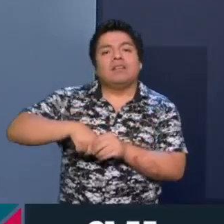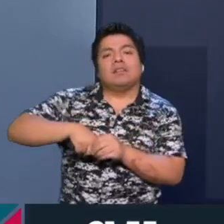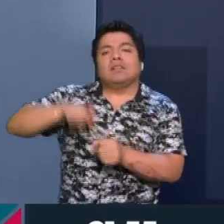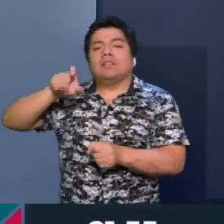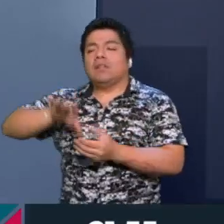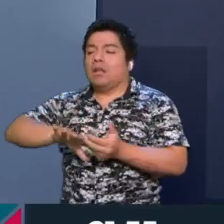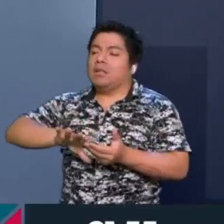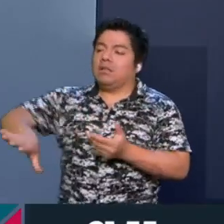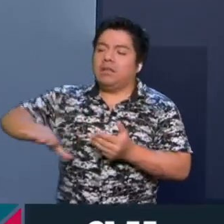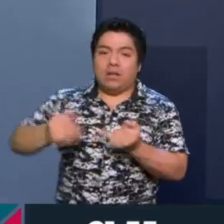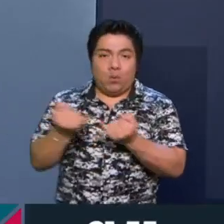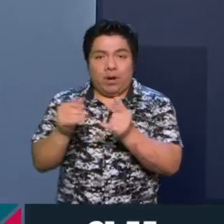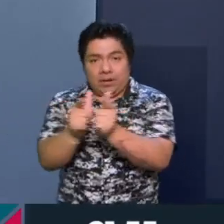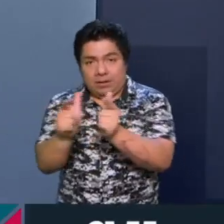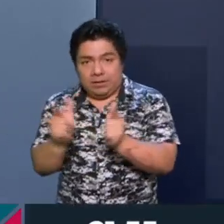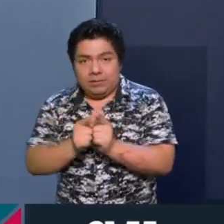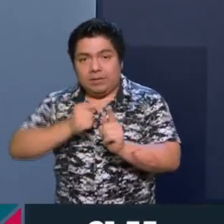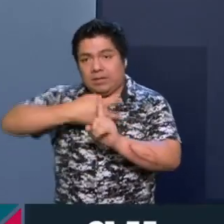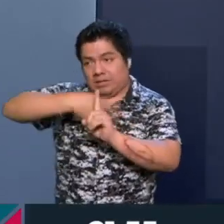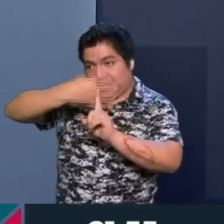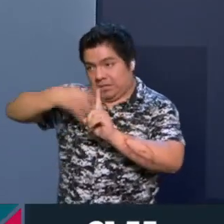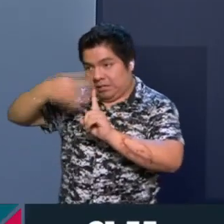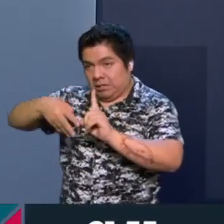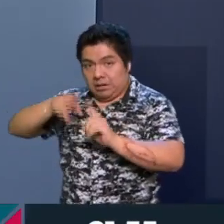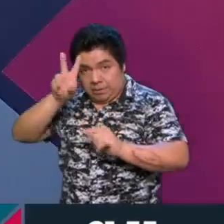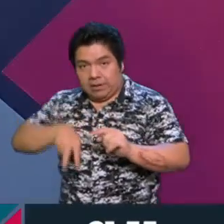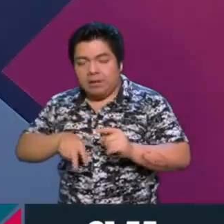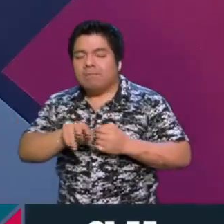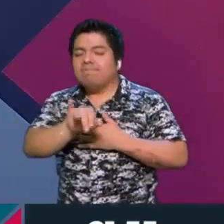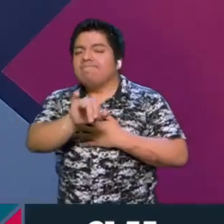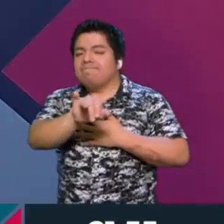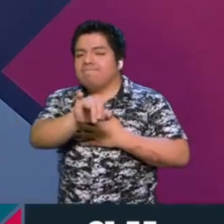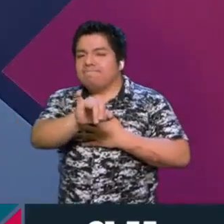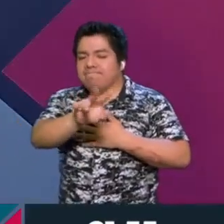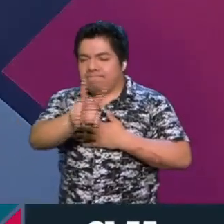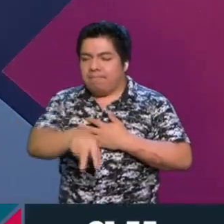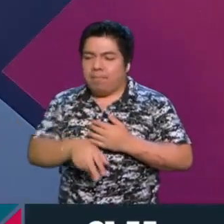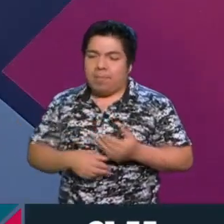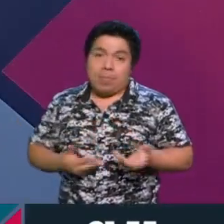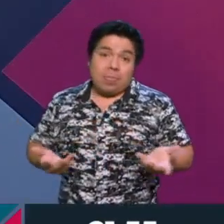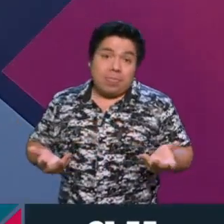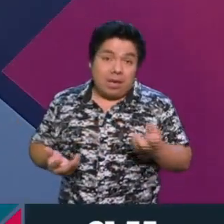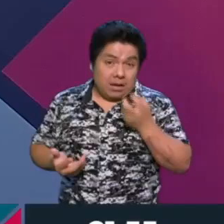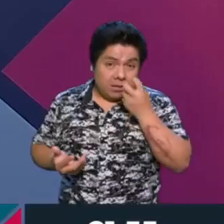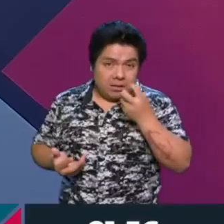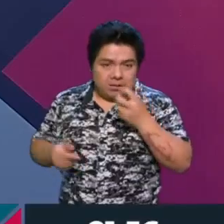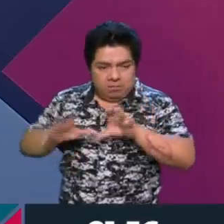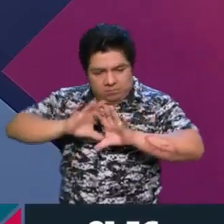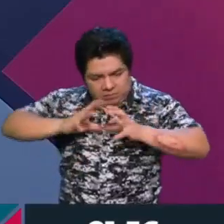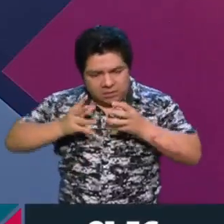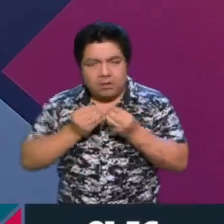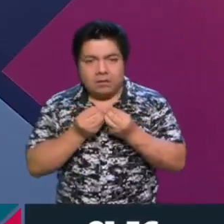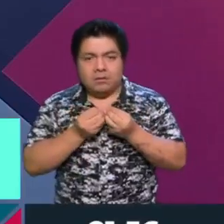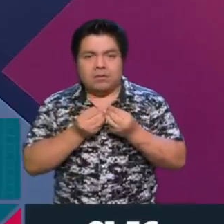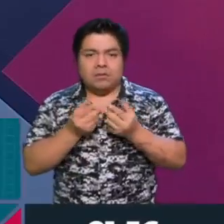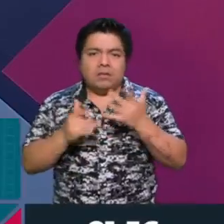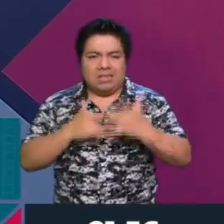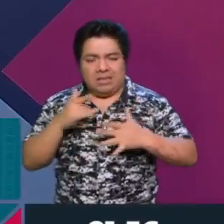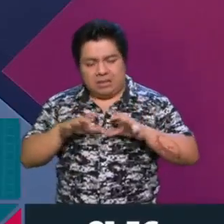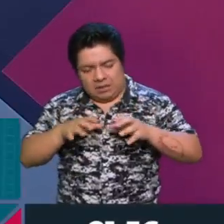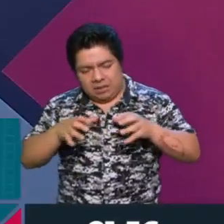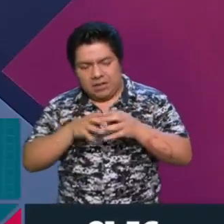de la comunidad LGBTIQ+. Sí, son al final de cuentas de este universo de la